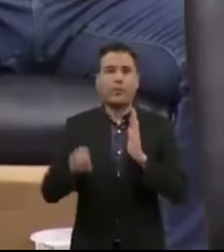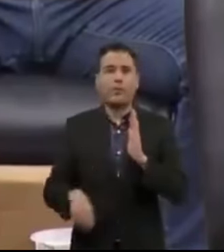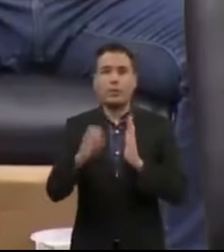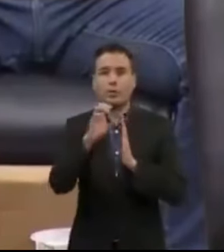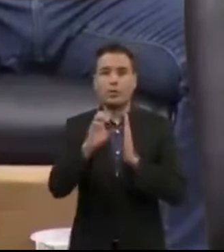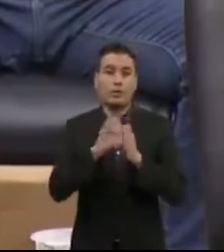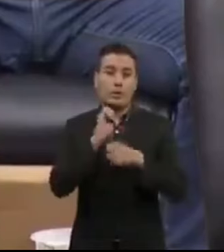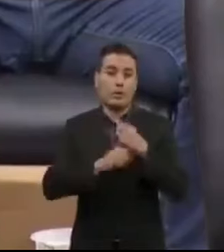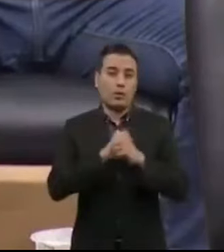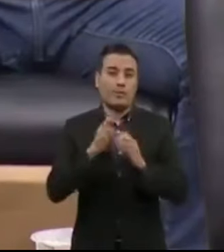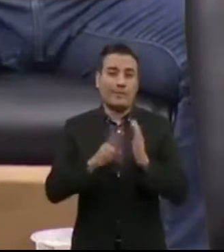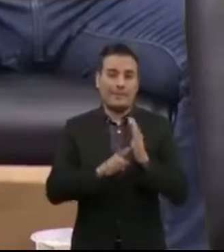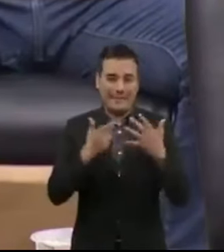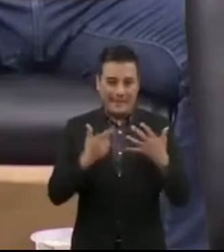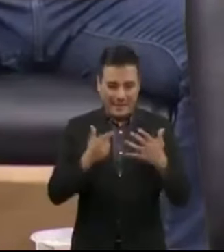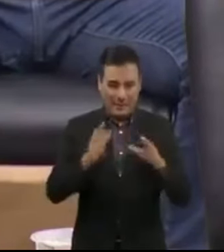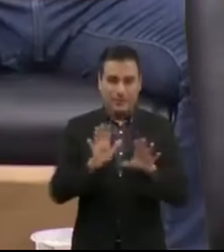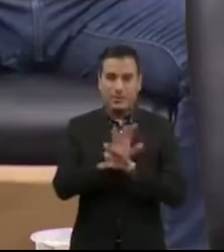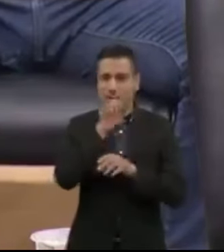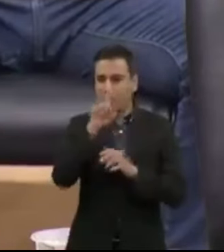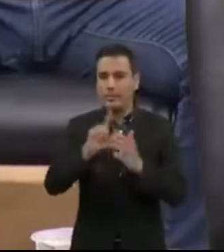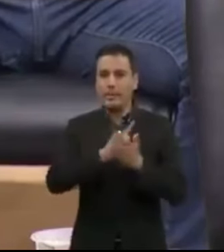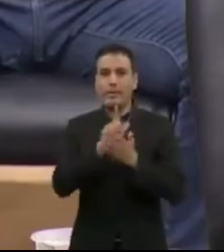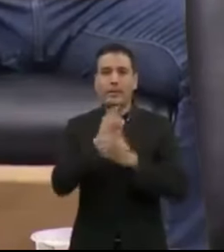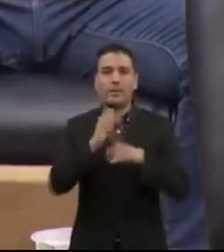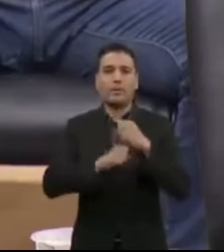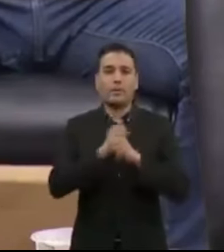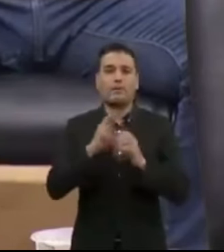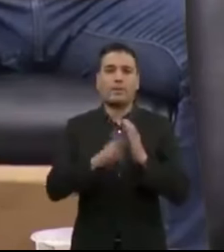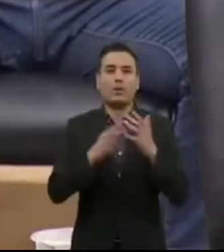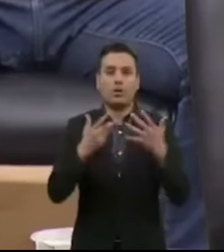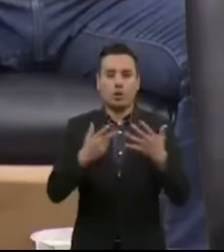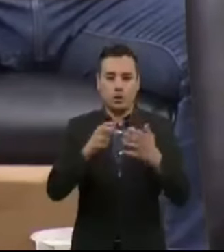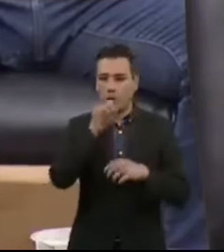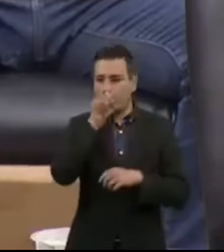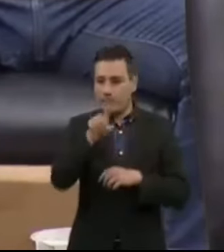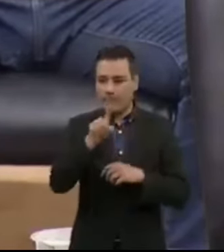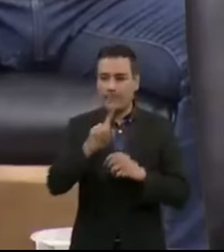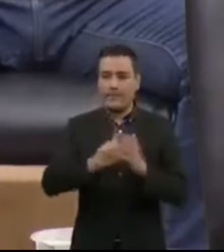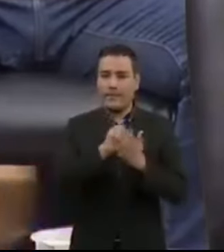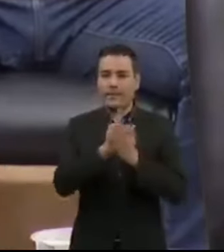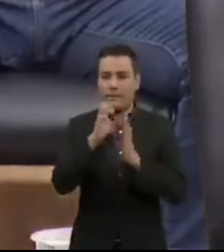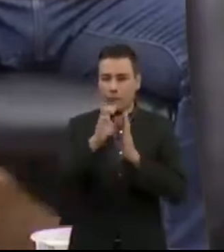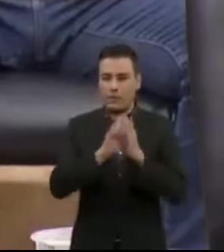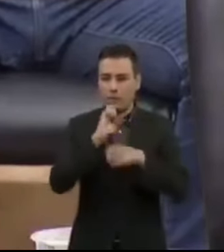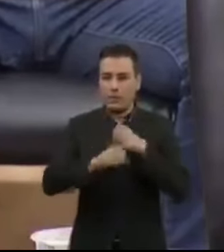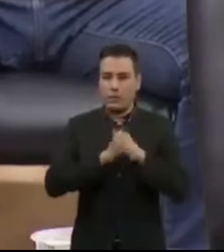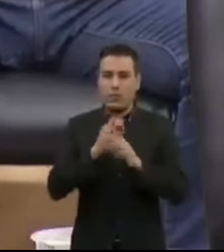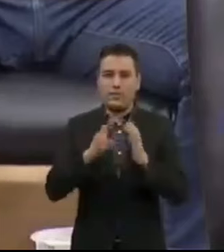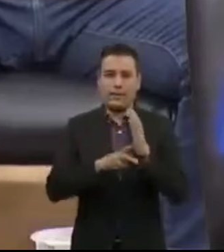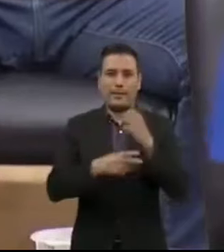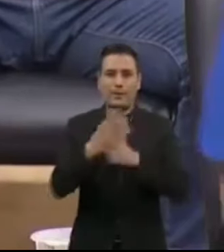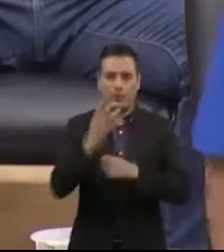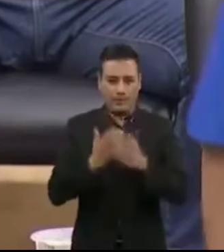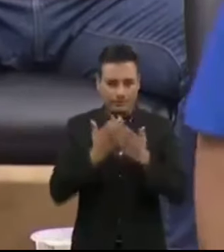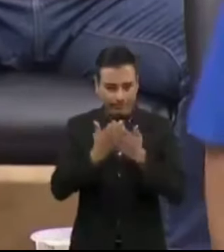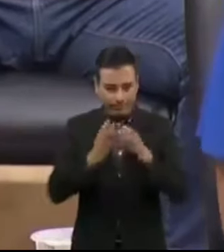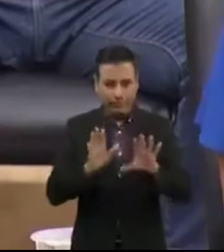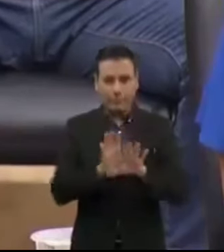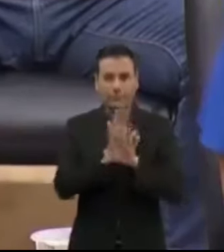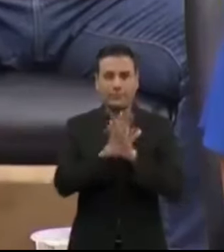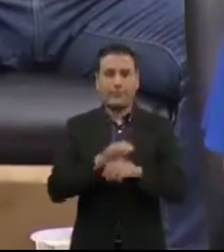de 2007, la legal de 2008 y la constitucional y legal de 2014. No se podría hablar de una democracia contemporánea